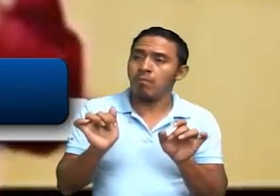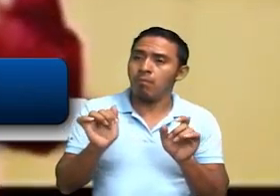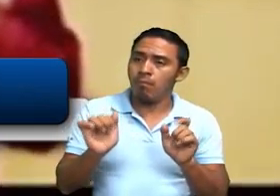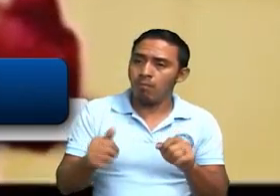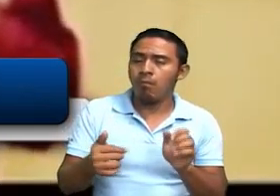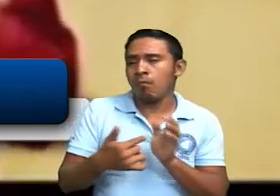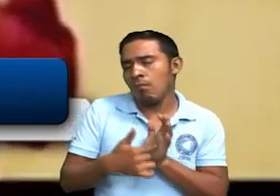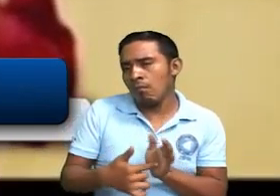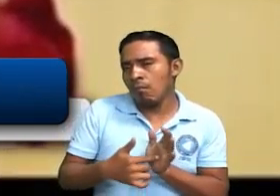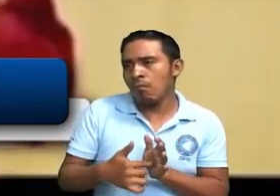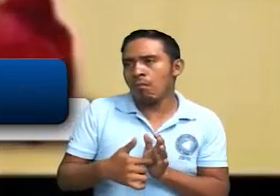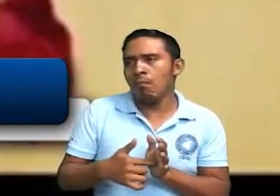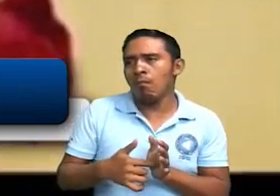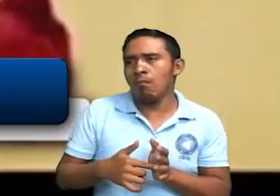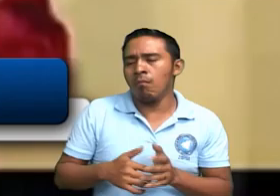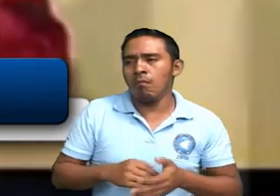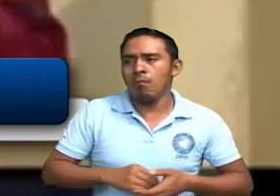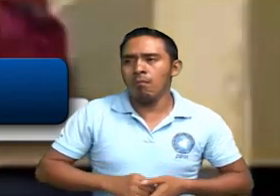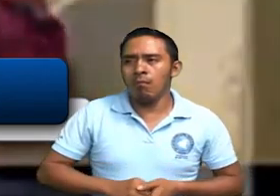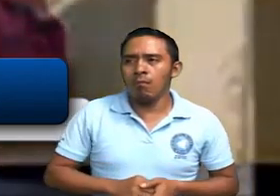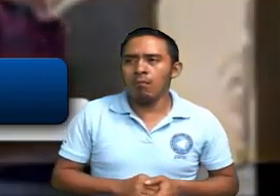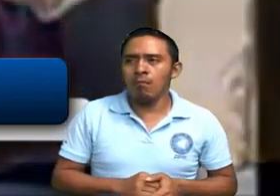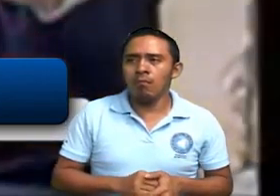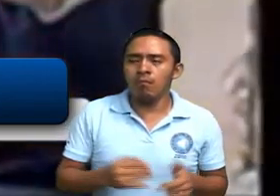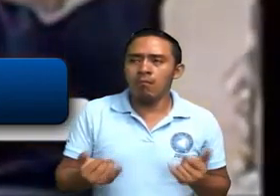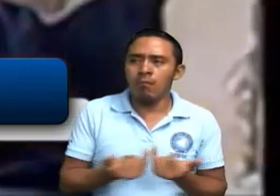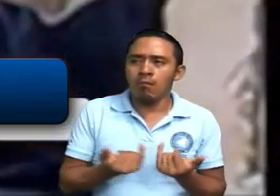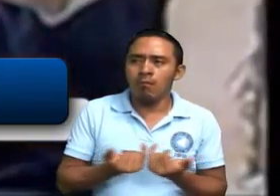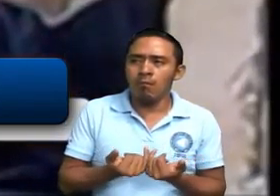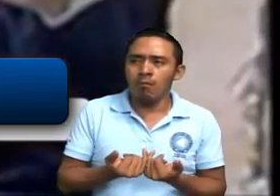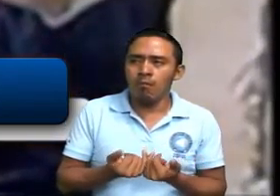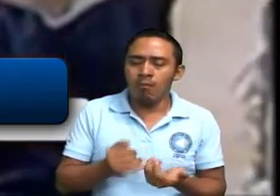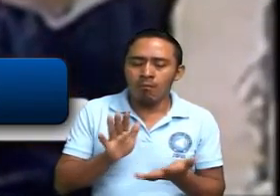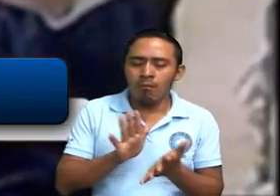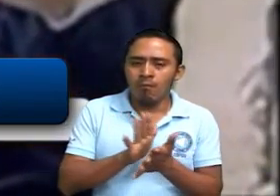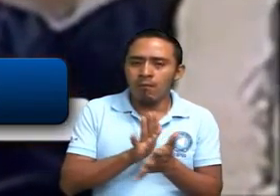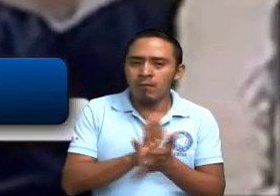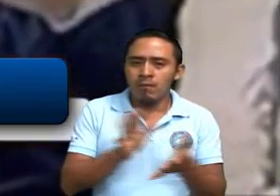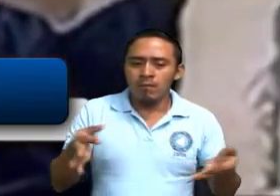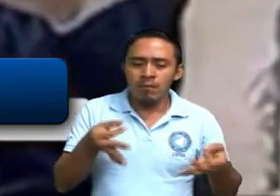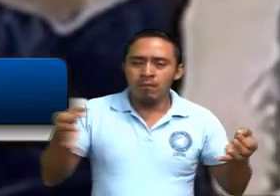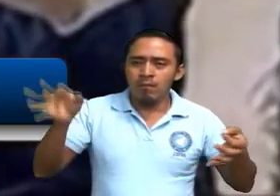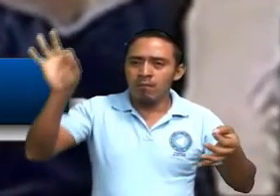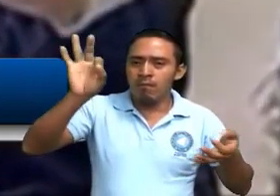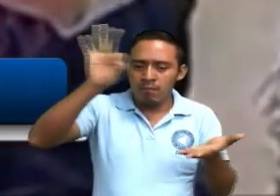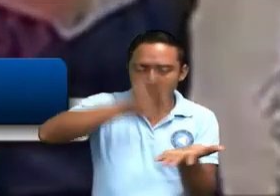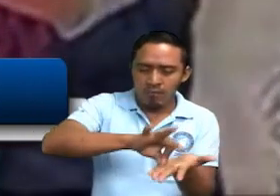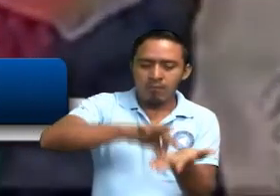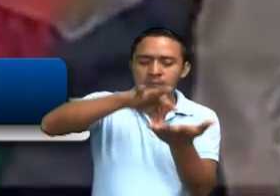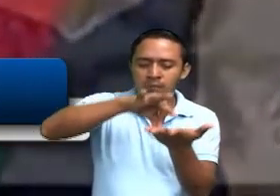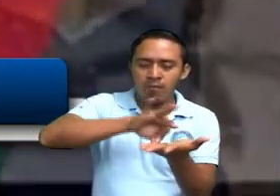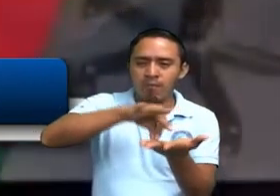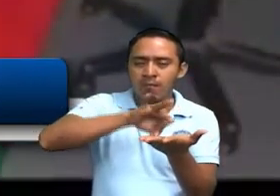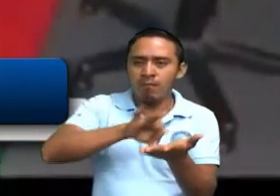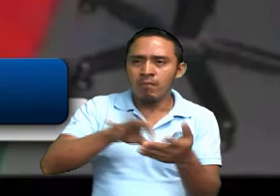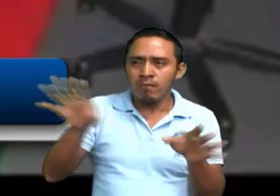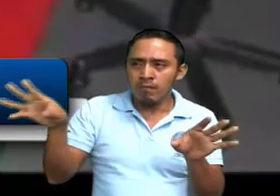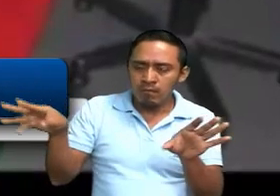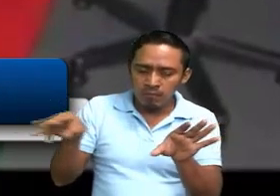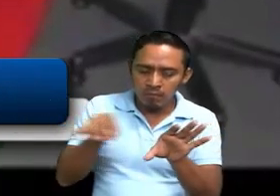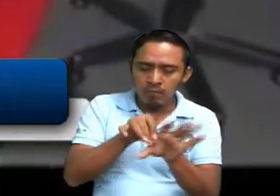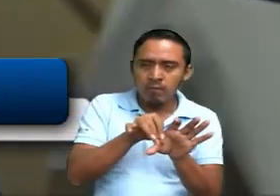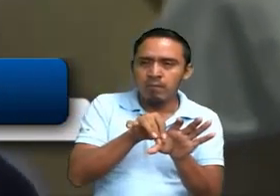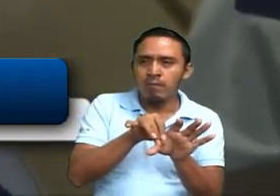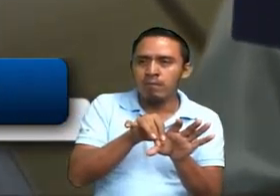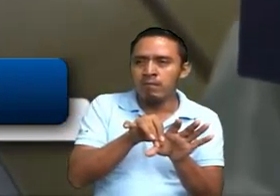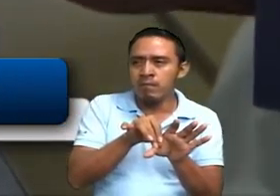poner un ejemplo de la importancia que tiene, es como un papel matamosca. Mm. ¿Ves? Entonces, cuando cae la bacteria en esta